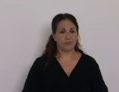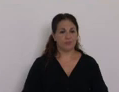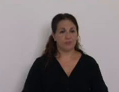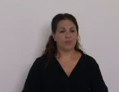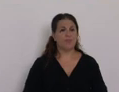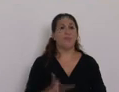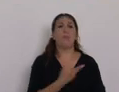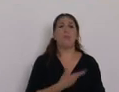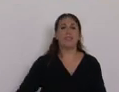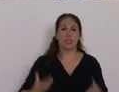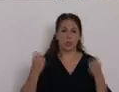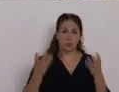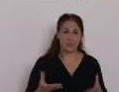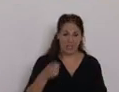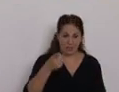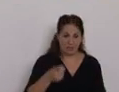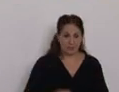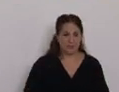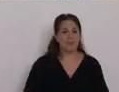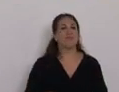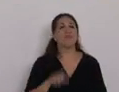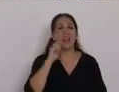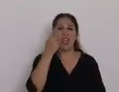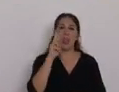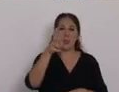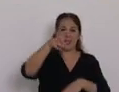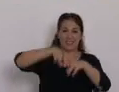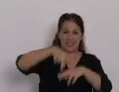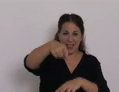Señora Presidenta, ¿cómo le va? ¿Cómo está usted? Un gusto verla ahí sentada.